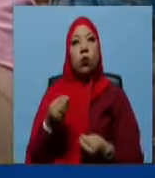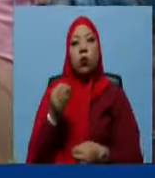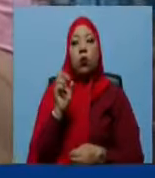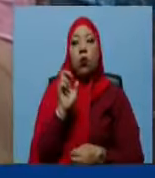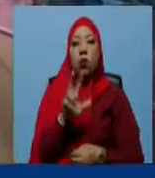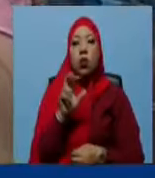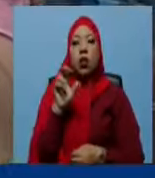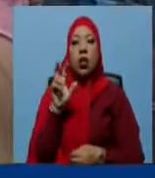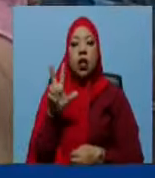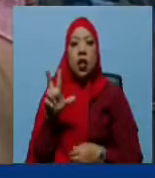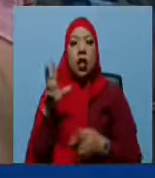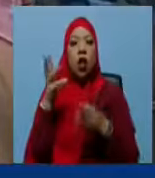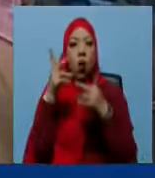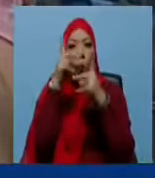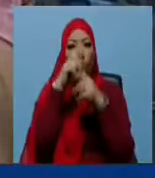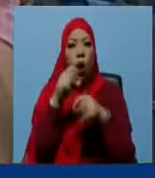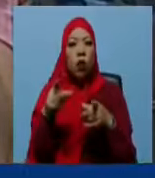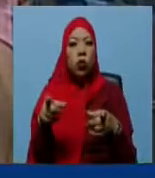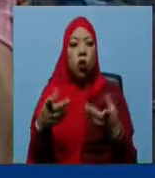83?